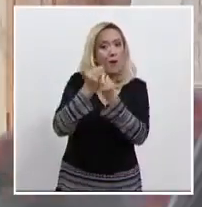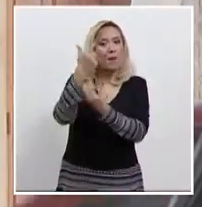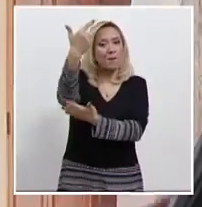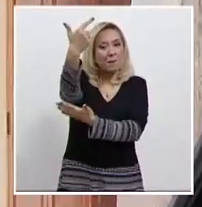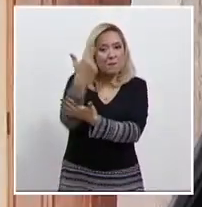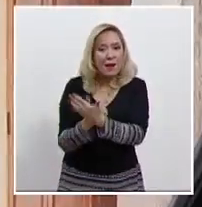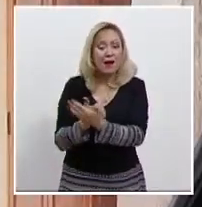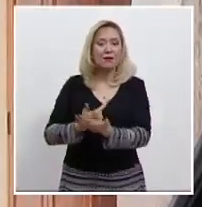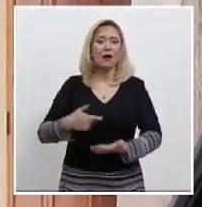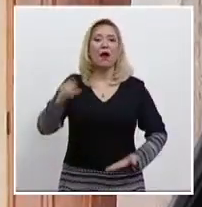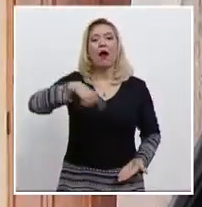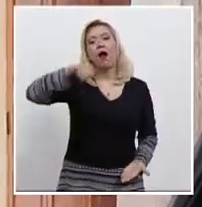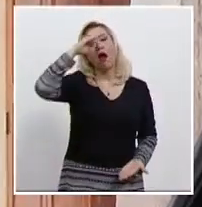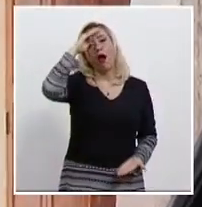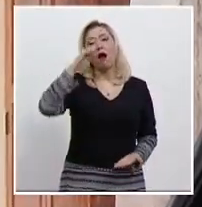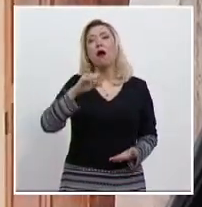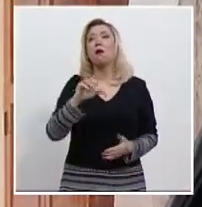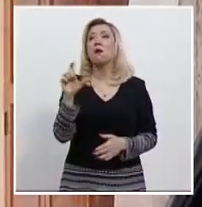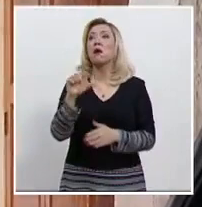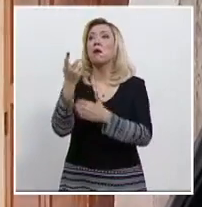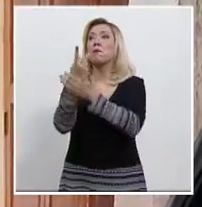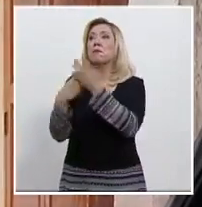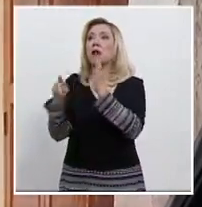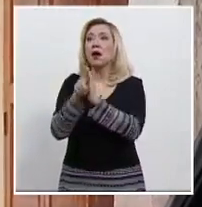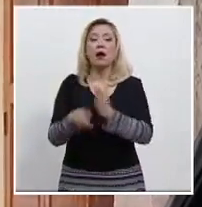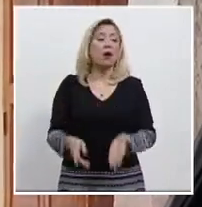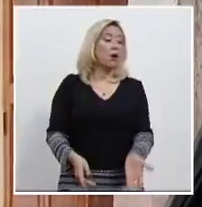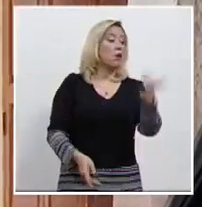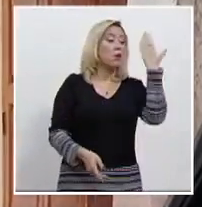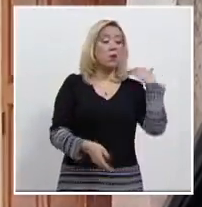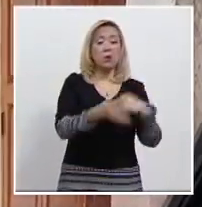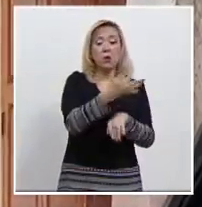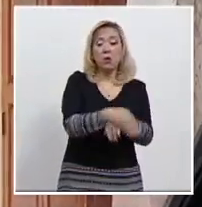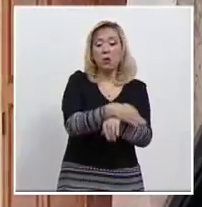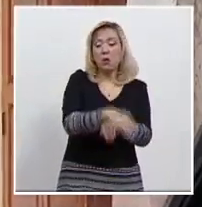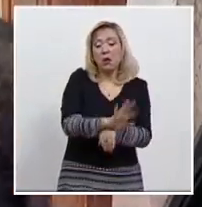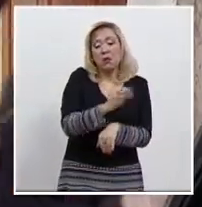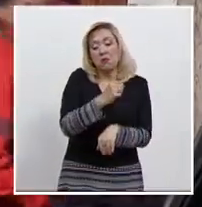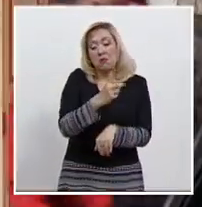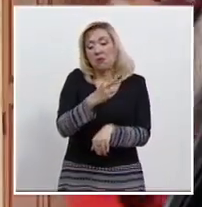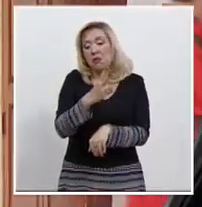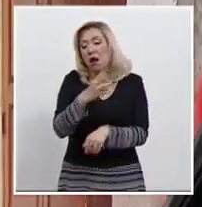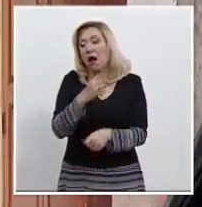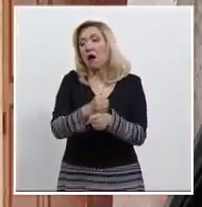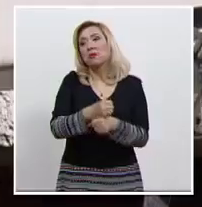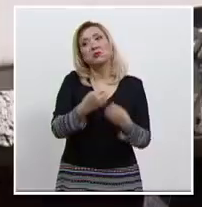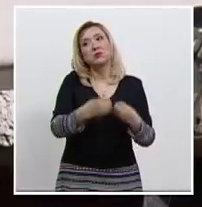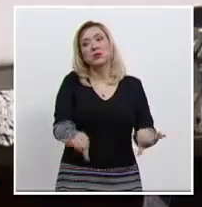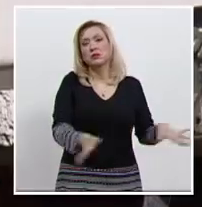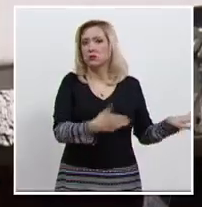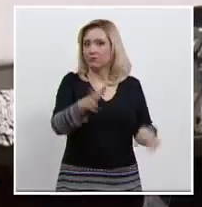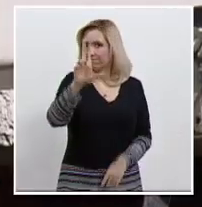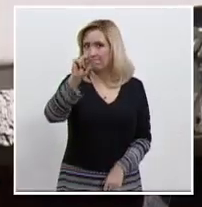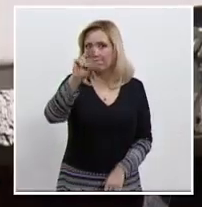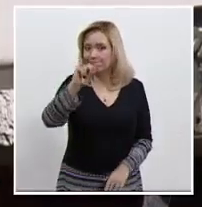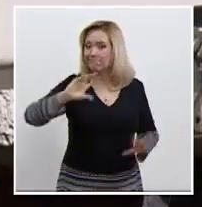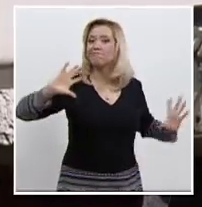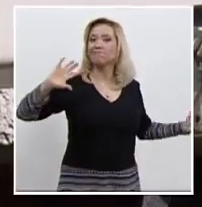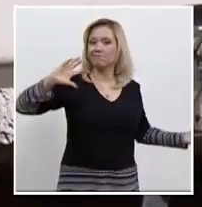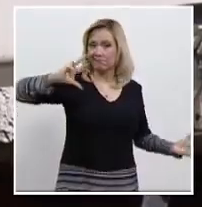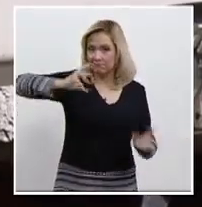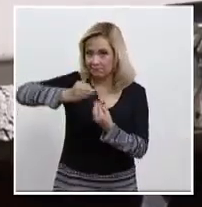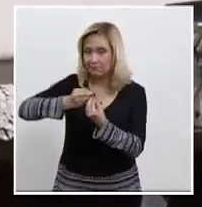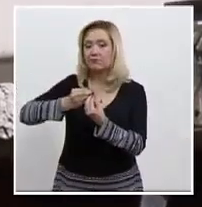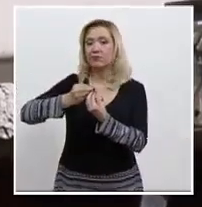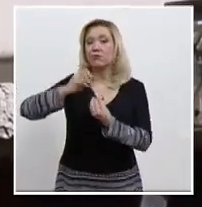el hecho de que una contratación temporal sea interrumpida por un periodo mayor al establecido en dichos contratos y el patrón